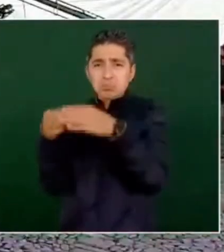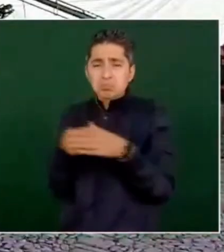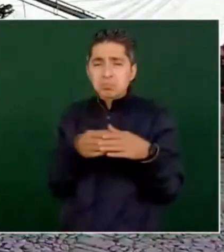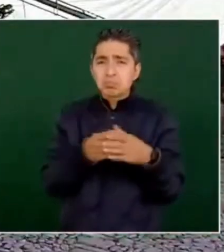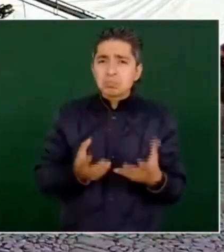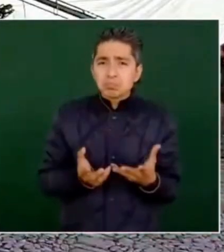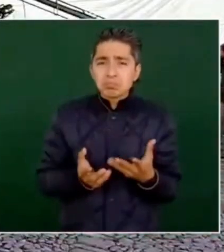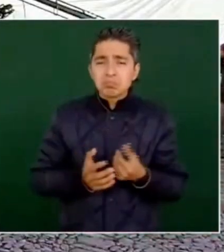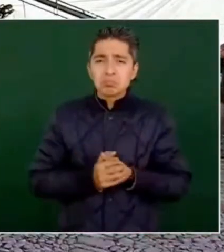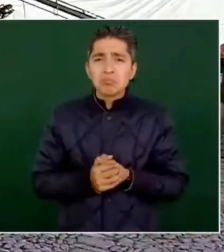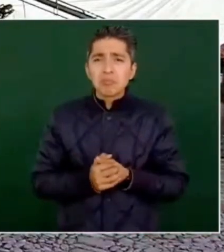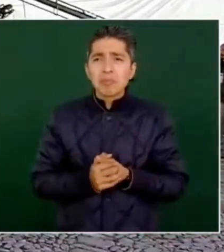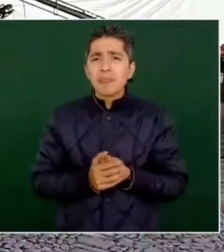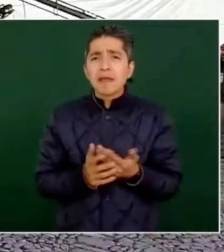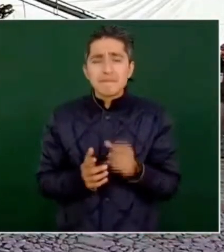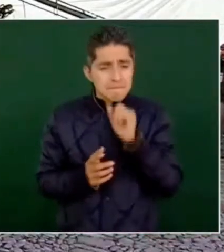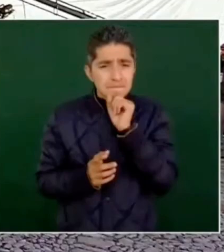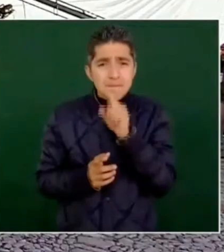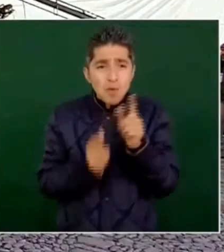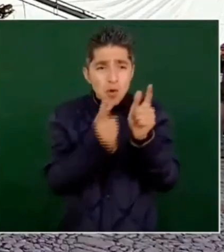y se enfrentan